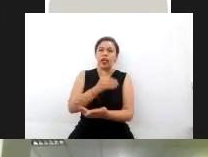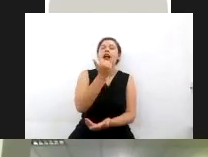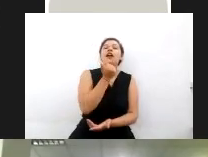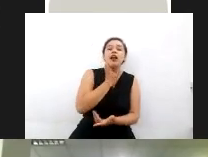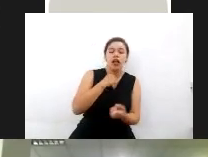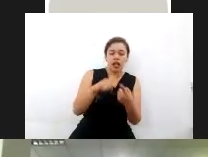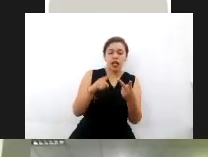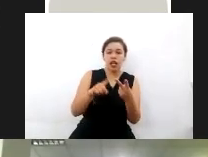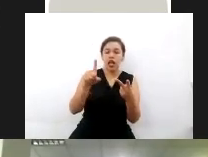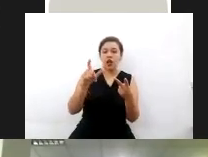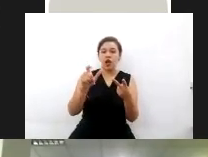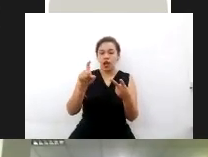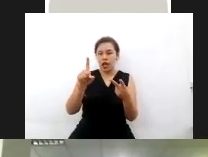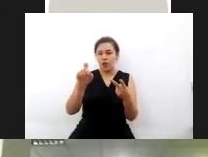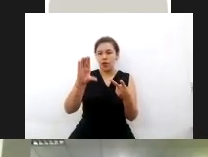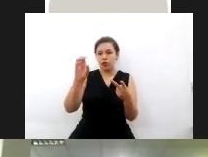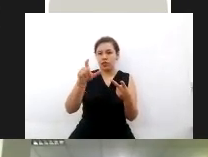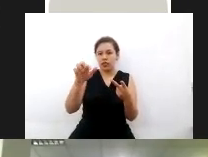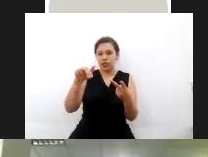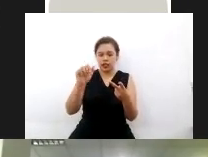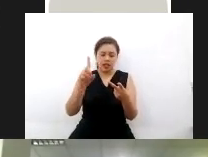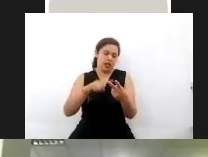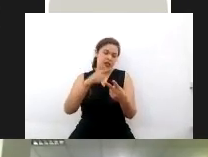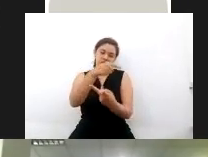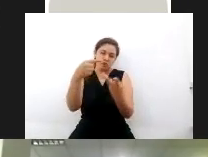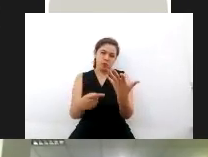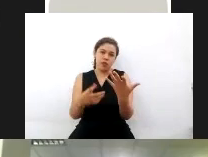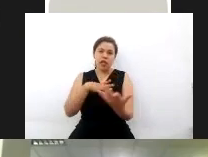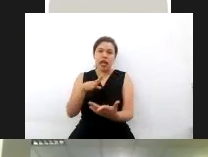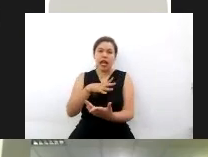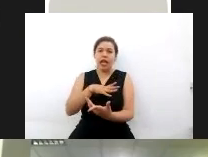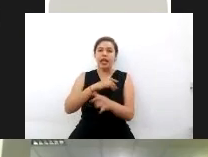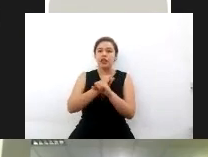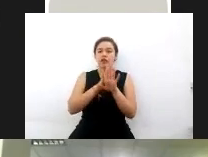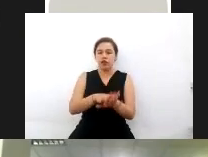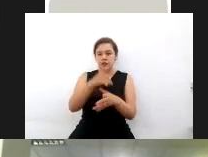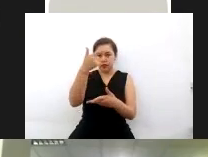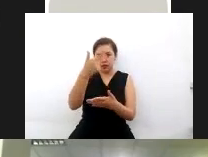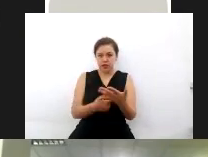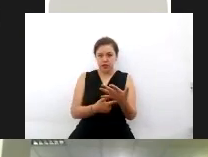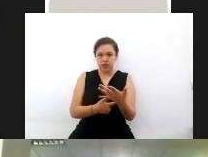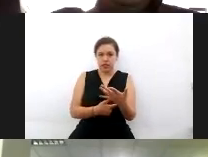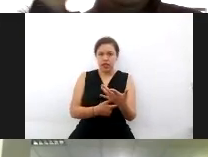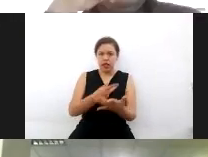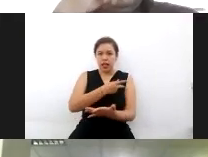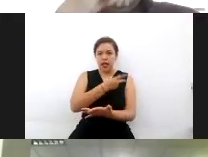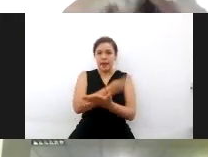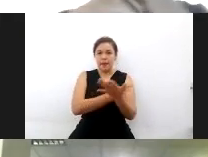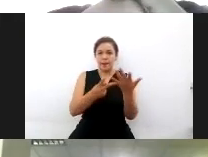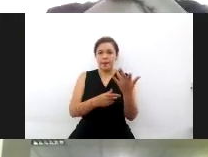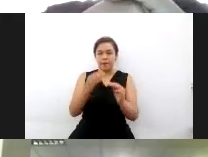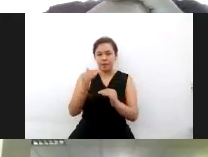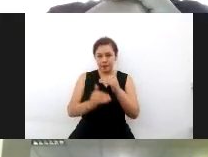agua oxigenada. Y bueno, aquí están los recursos. El plan gradual hacia la nueva normalidad, vamos a registrar la